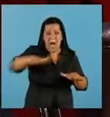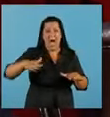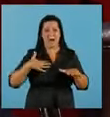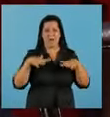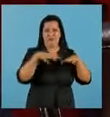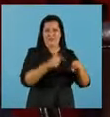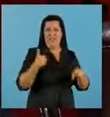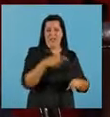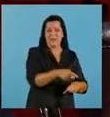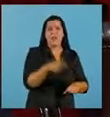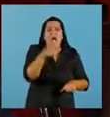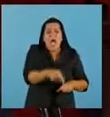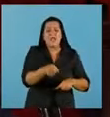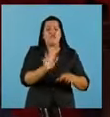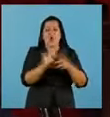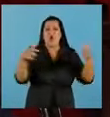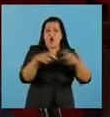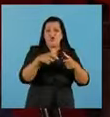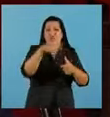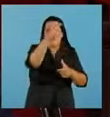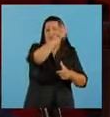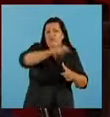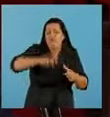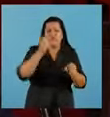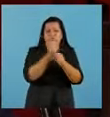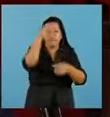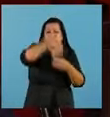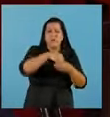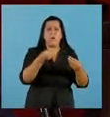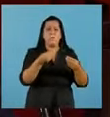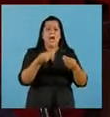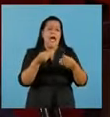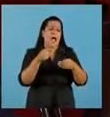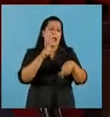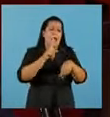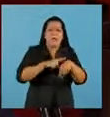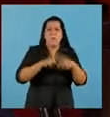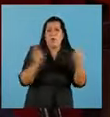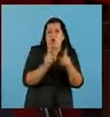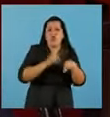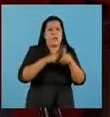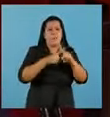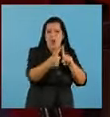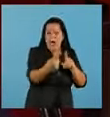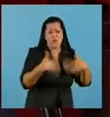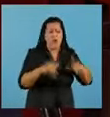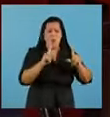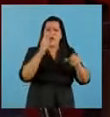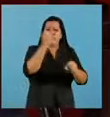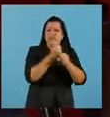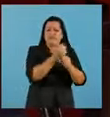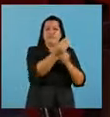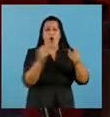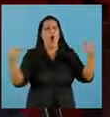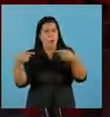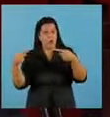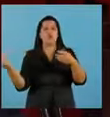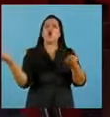que será plural y asegurará políticas de Estado a mediano y largo plazo. Contará con representantes de la